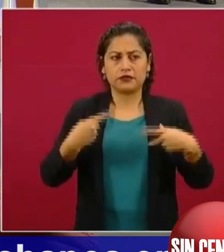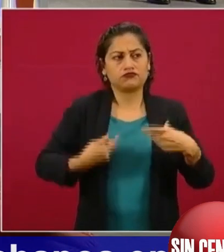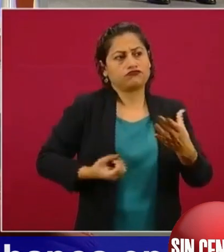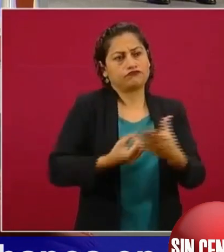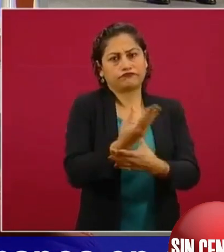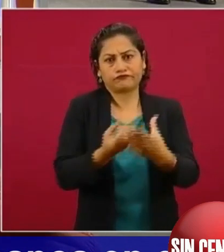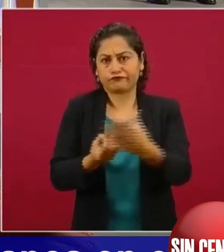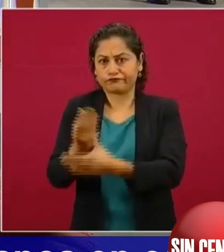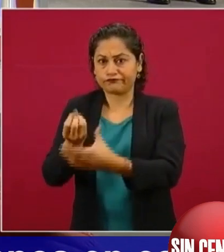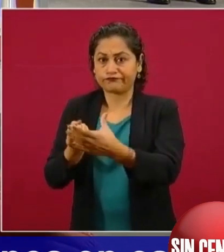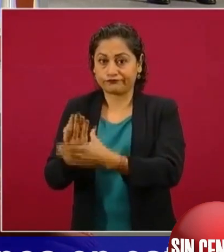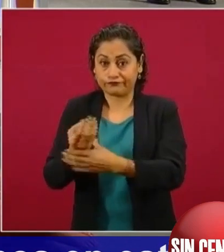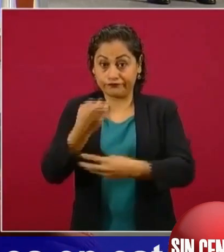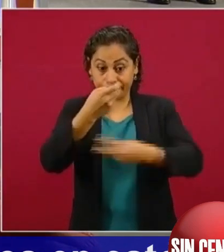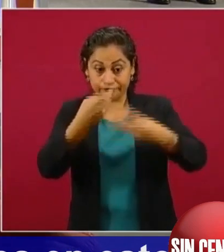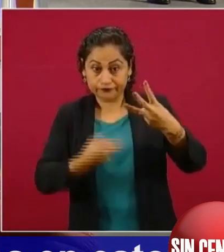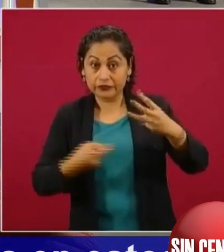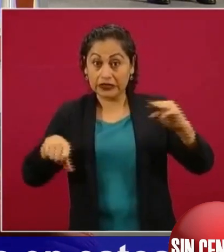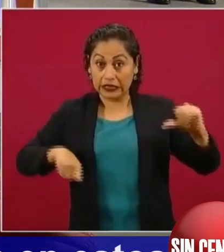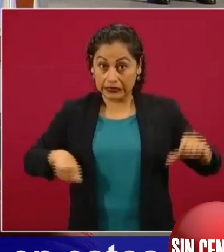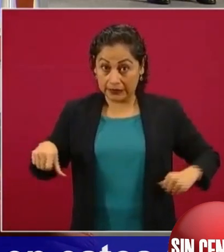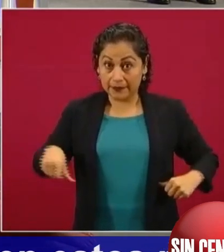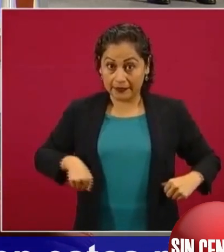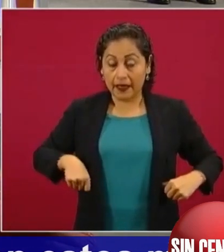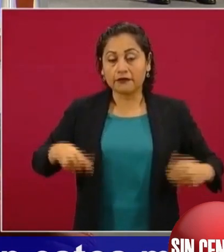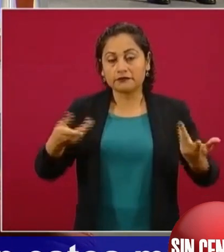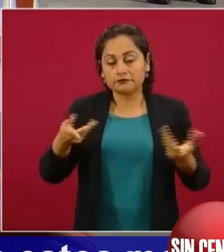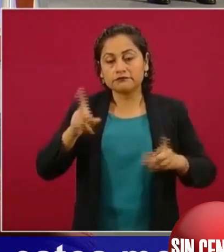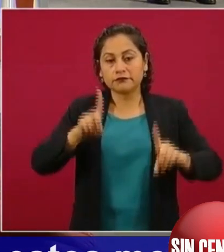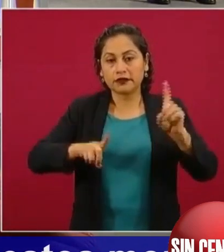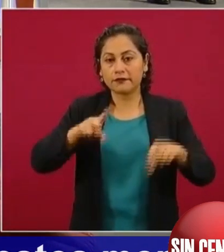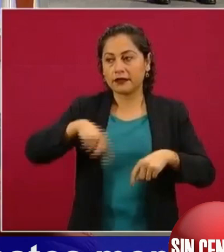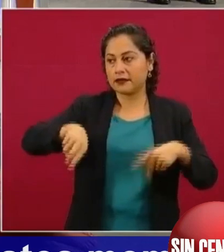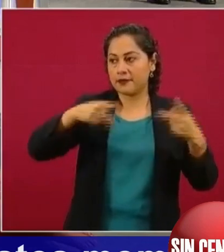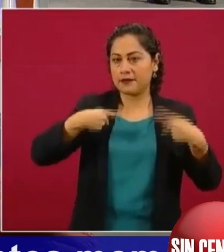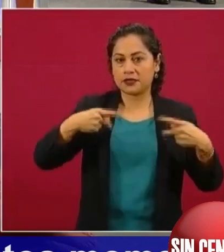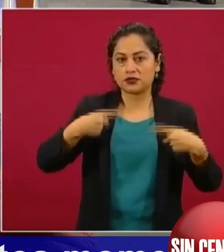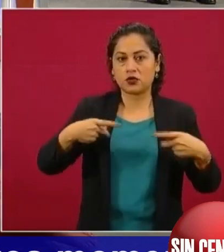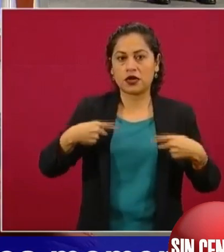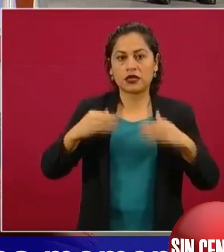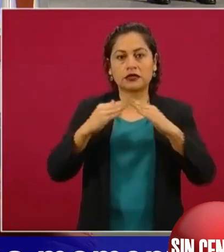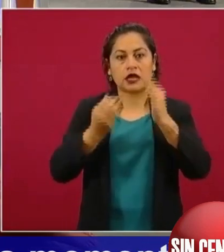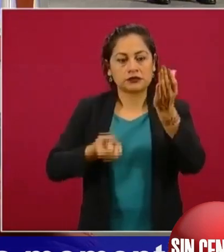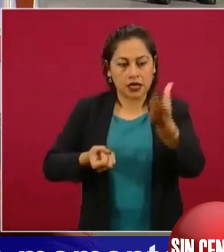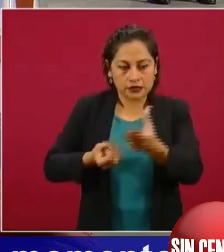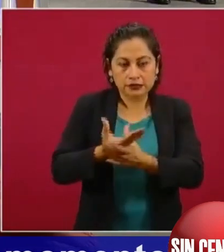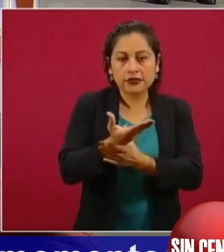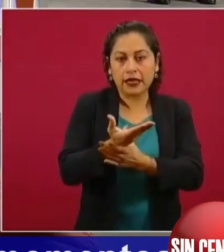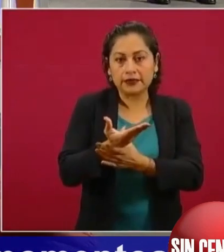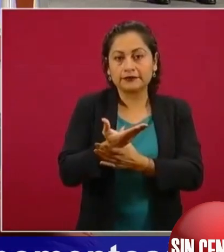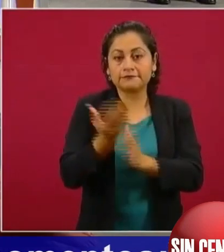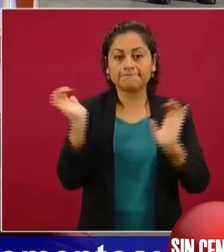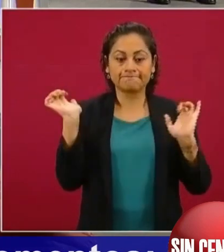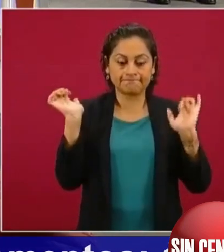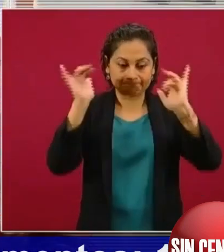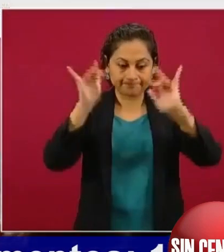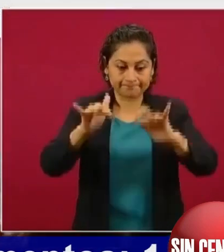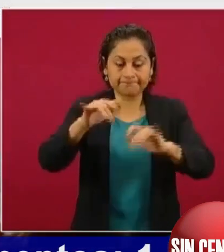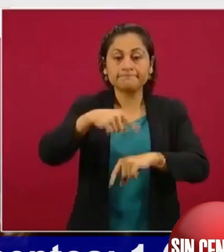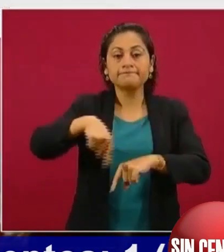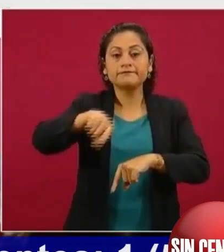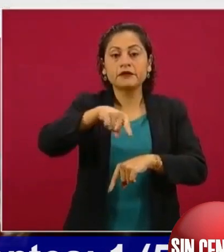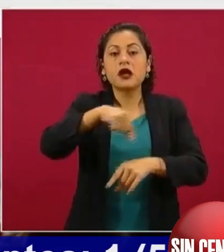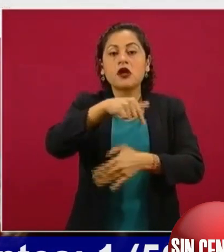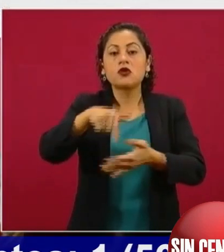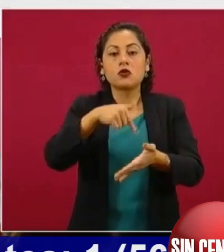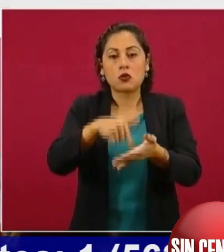que las personas salgan de casa y, por lo tanto, entre más personas salen de casa y más personas se congregan, mayor probabilidad de